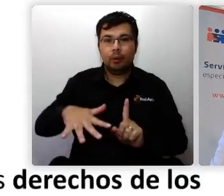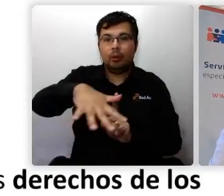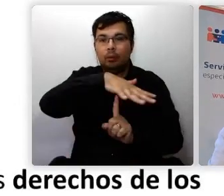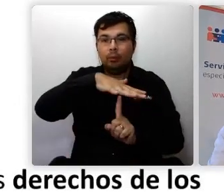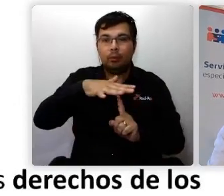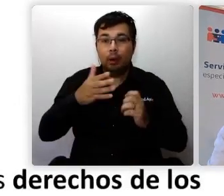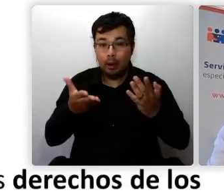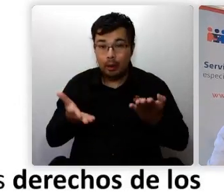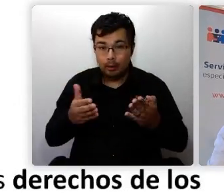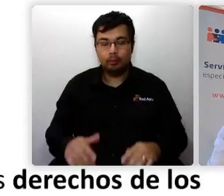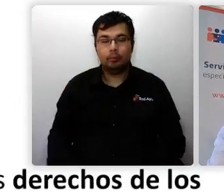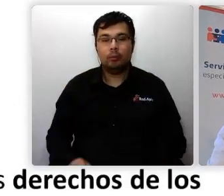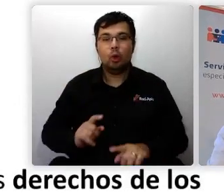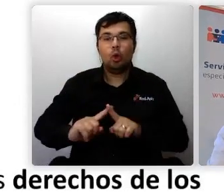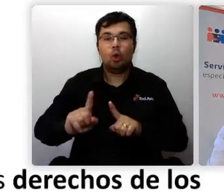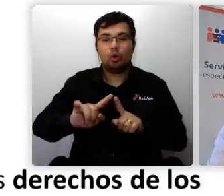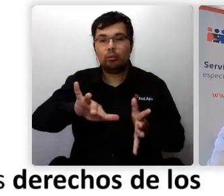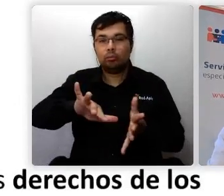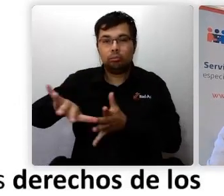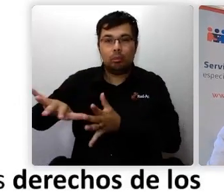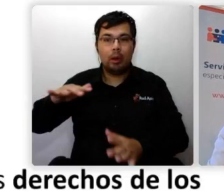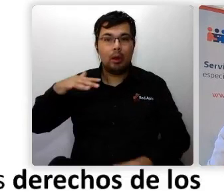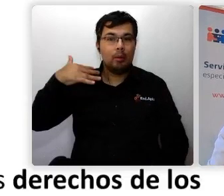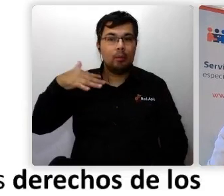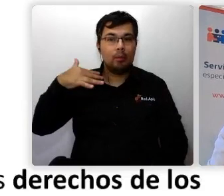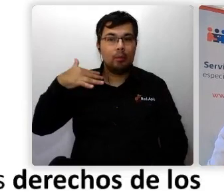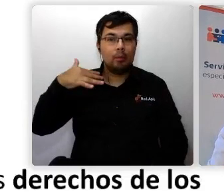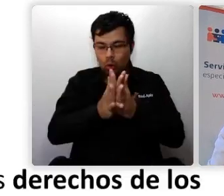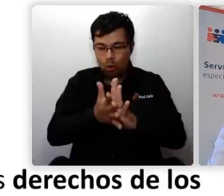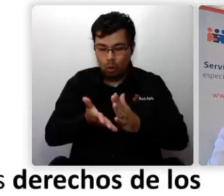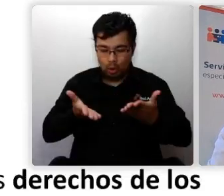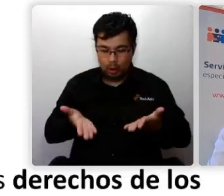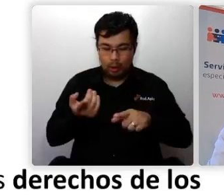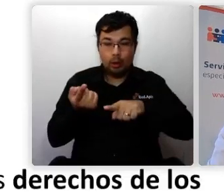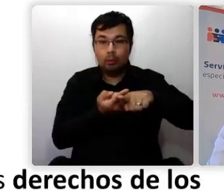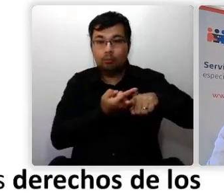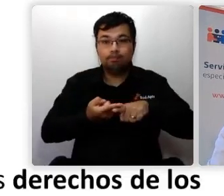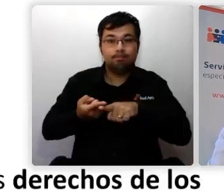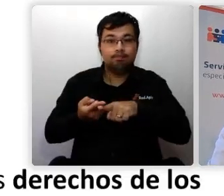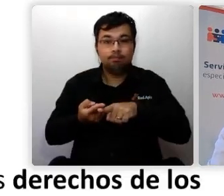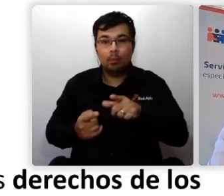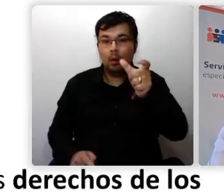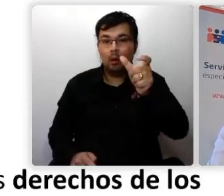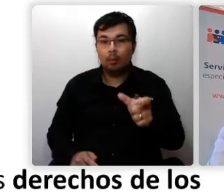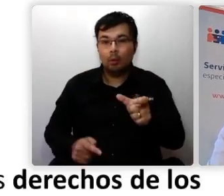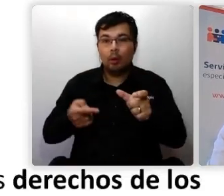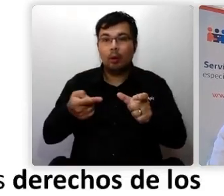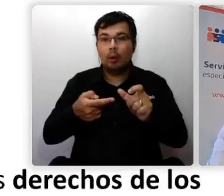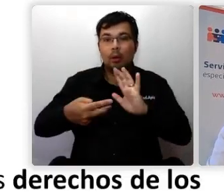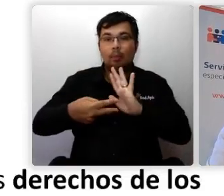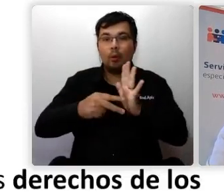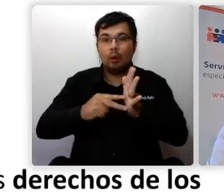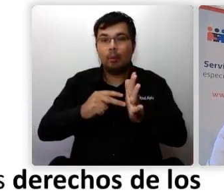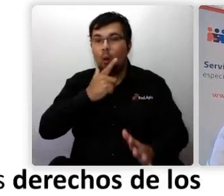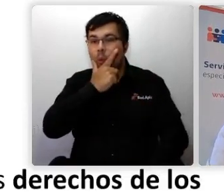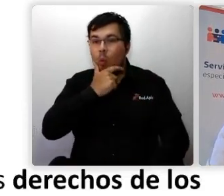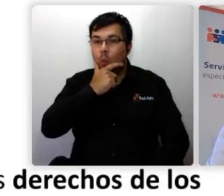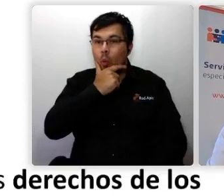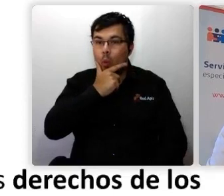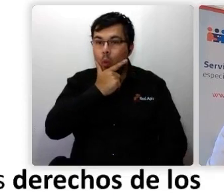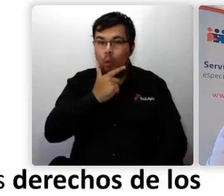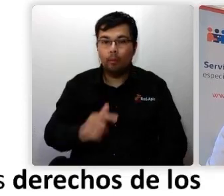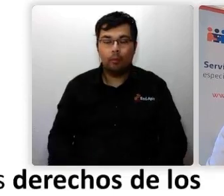Y algo súper importante, todo lo que hemos hablado aquí es, la persona tiene un problema, tiene una duda, nosotros la